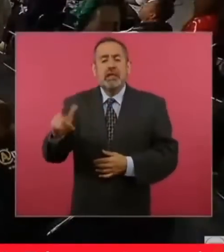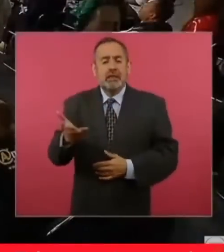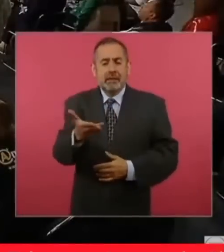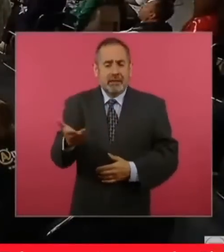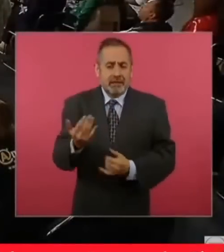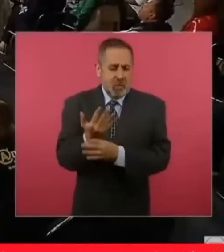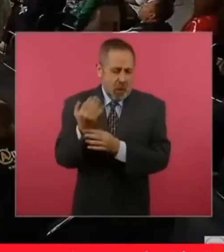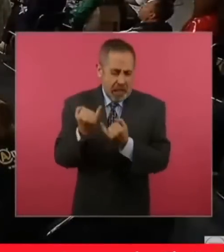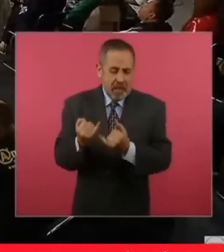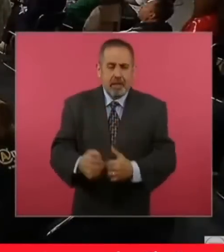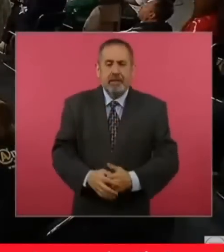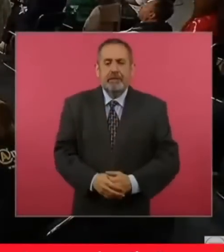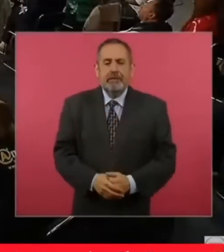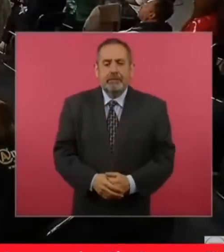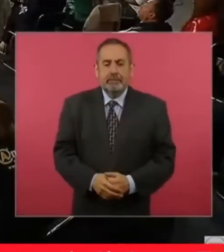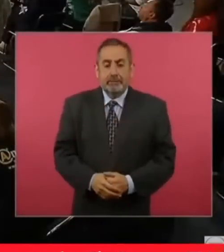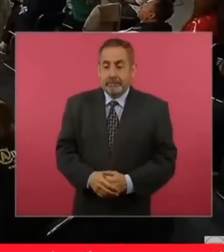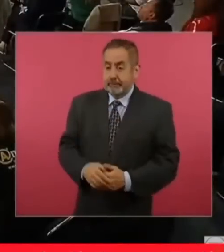Ahí está.